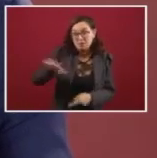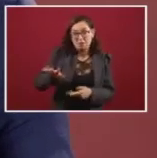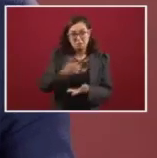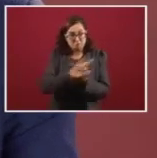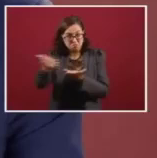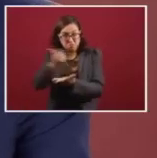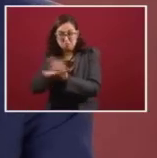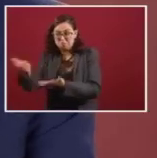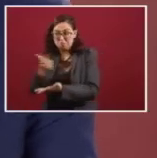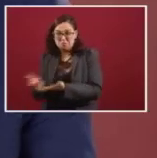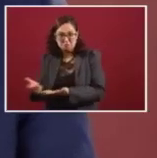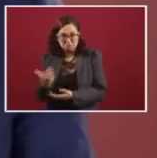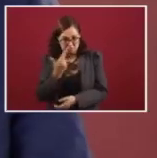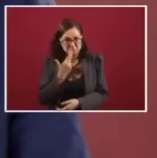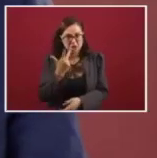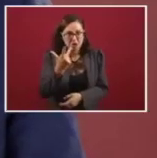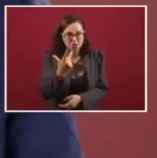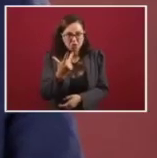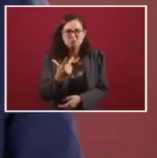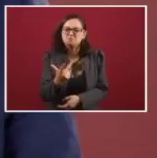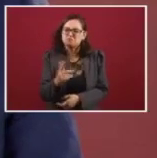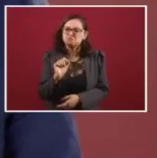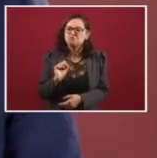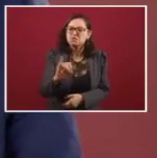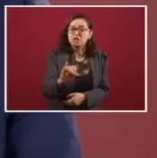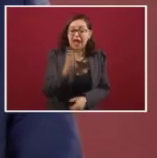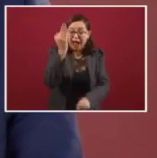ingresos, ya tiene ahora más ingresos.